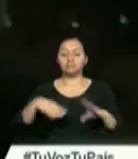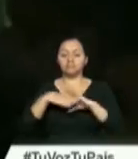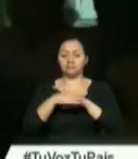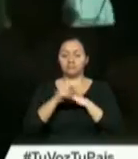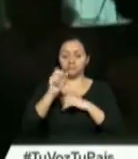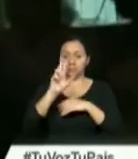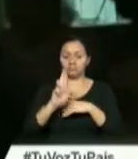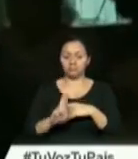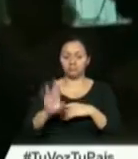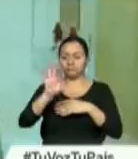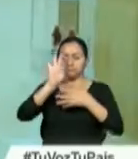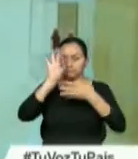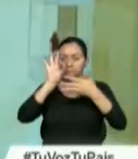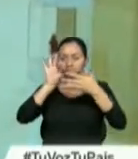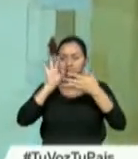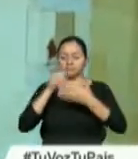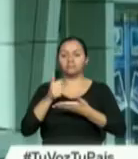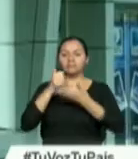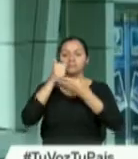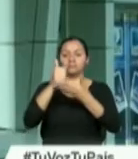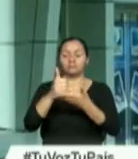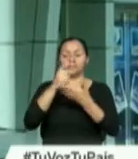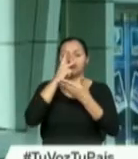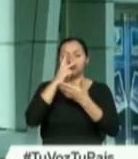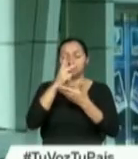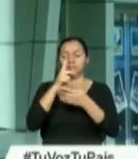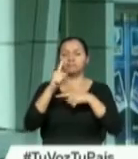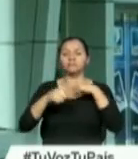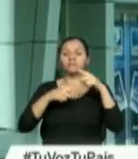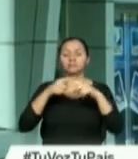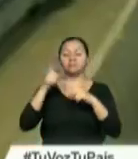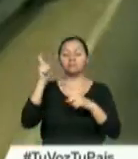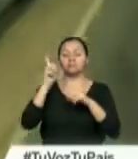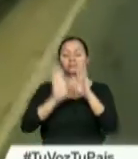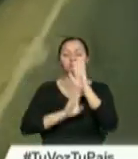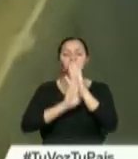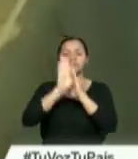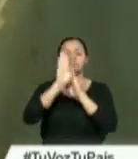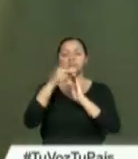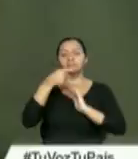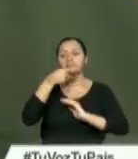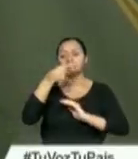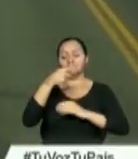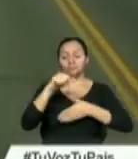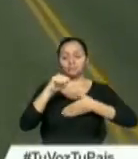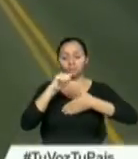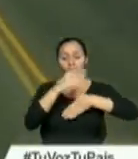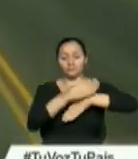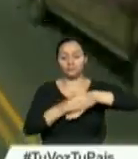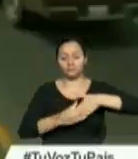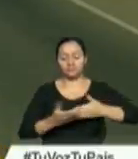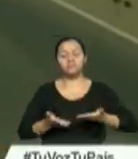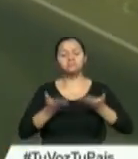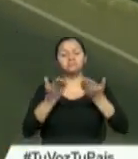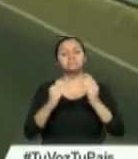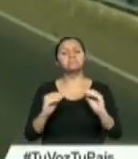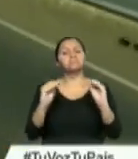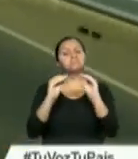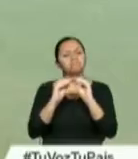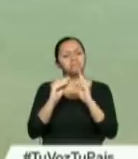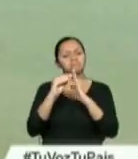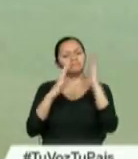como alternativa para ayudar a repatriar capital necesario para el desarrollo de los pueblos sudamericanos y garantizar la ejecución de